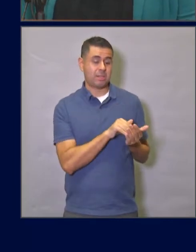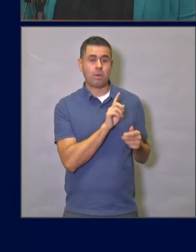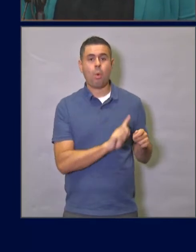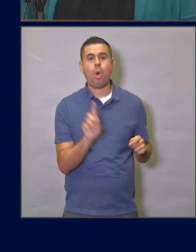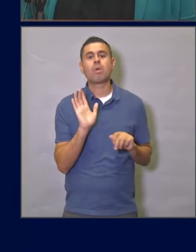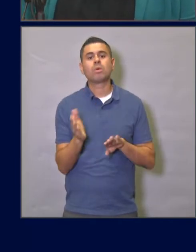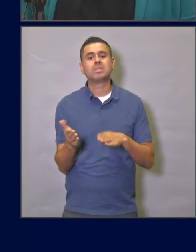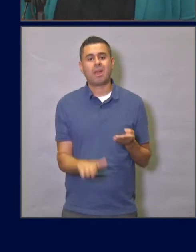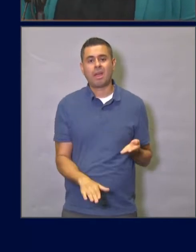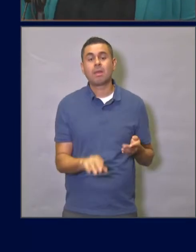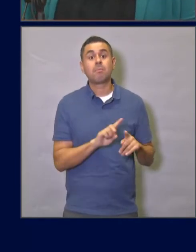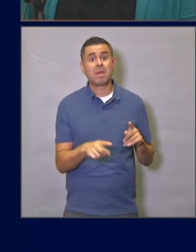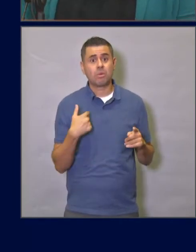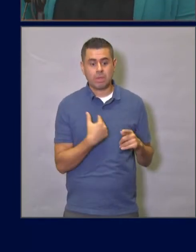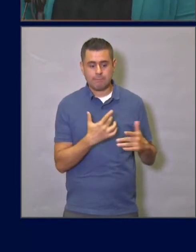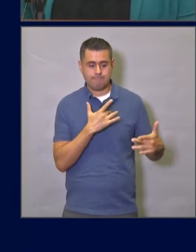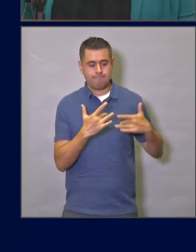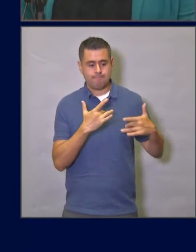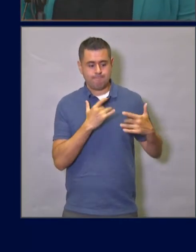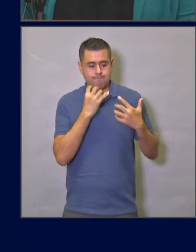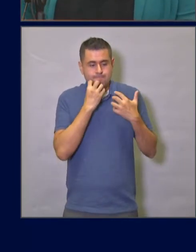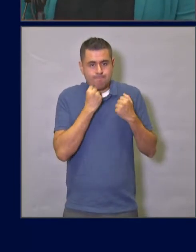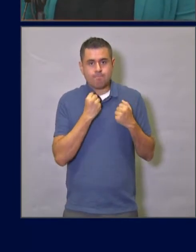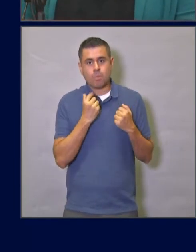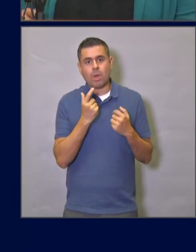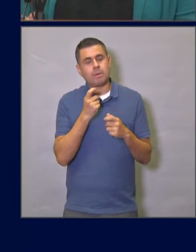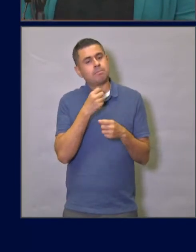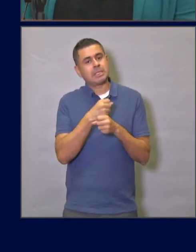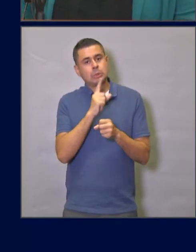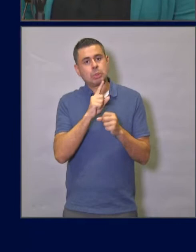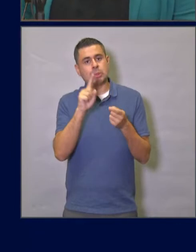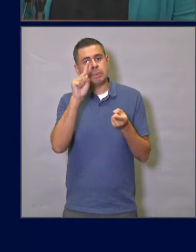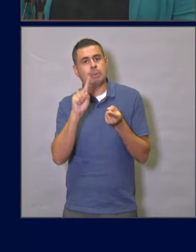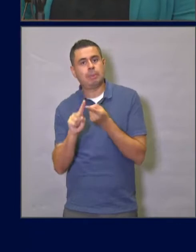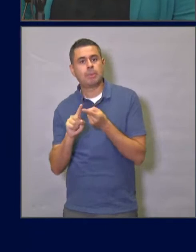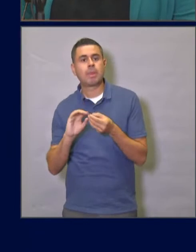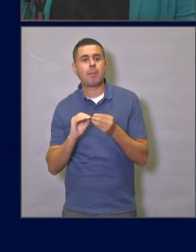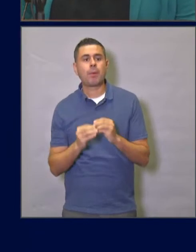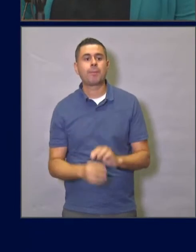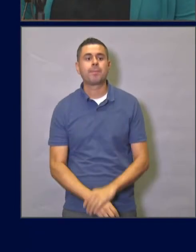estamos prestando mucha atención. Next slide, please.